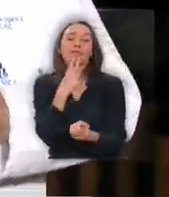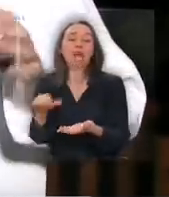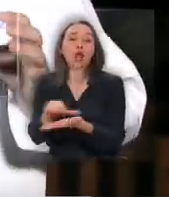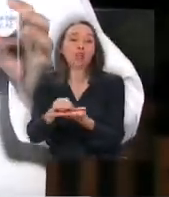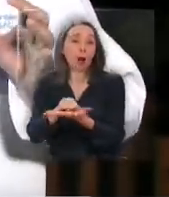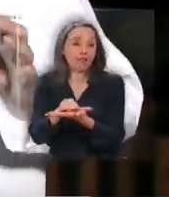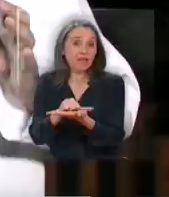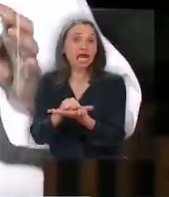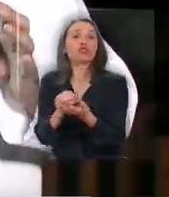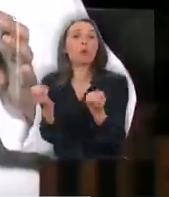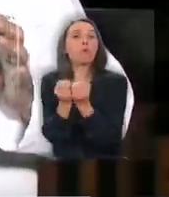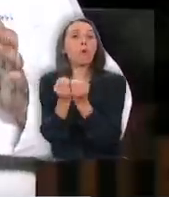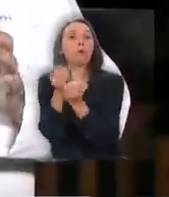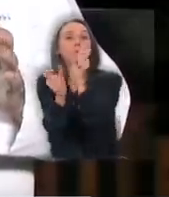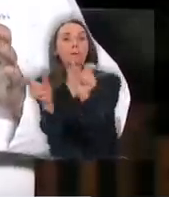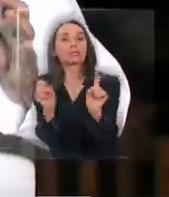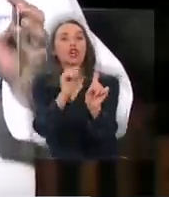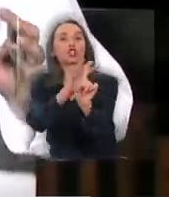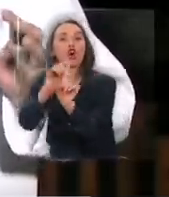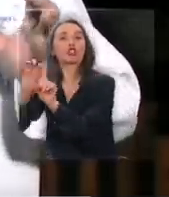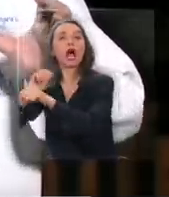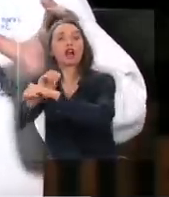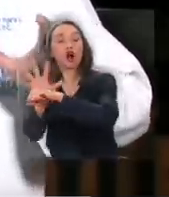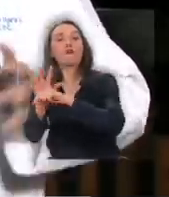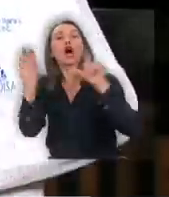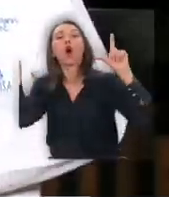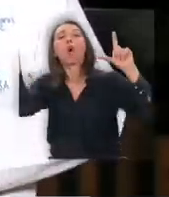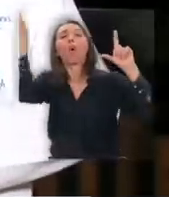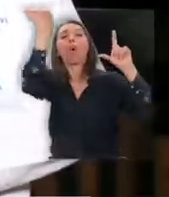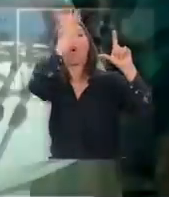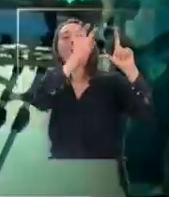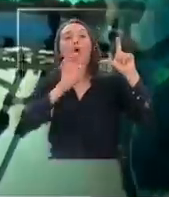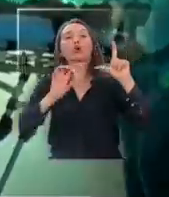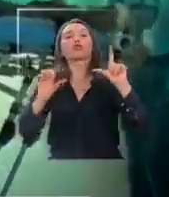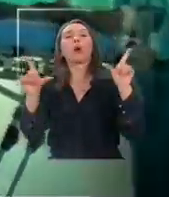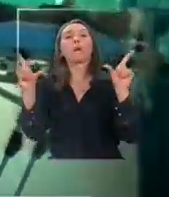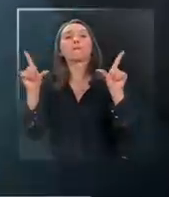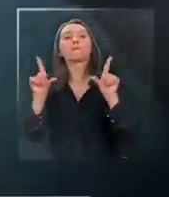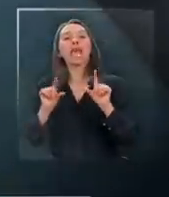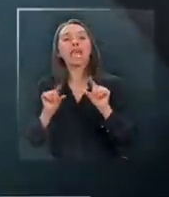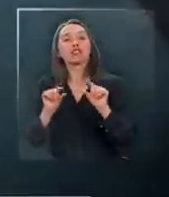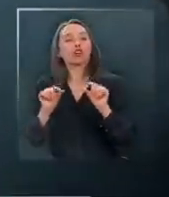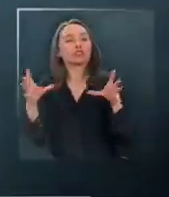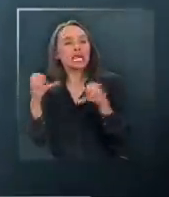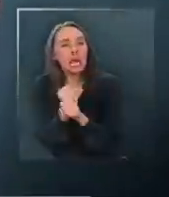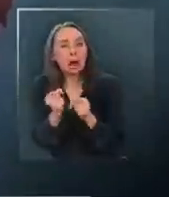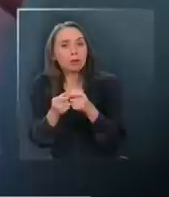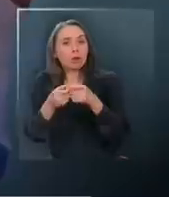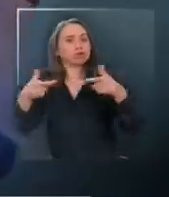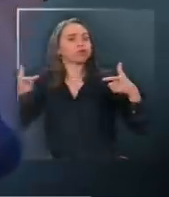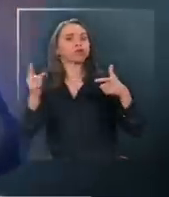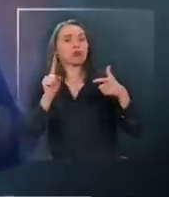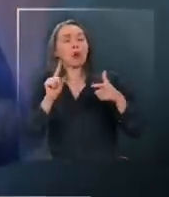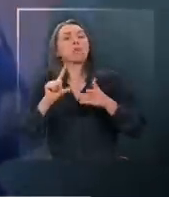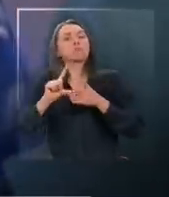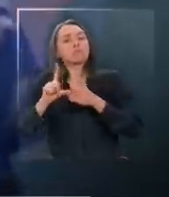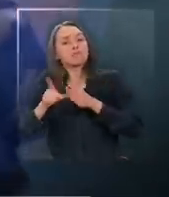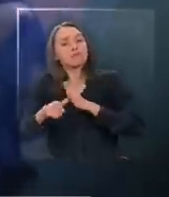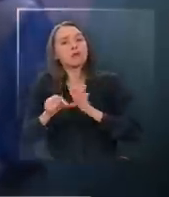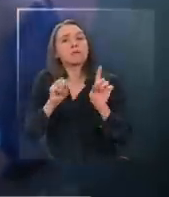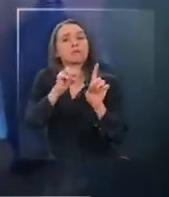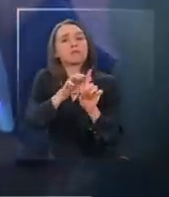contagios, el resto de las ciudades ha ido más lento la progresión. Chile en estos